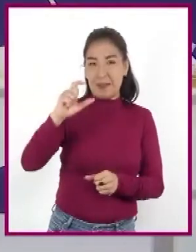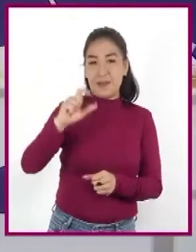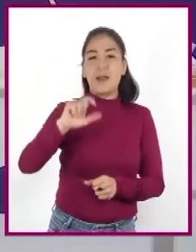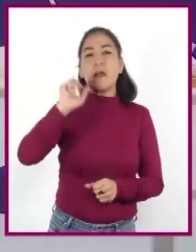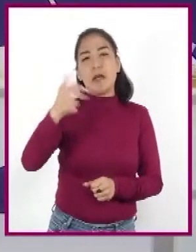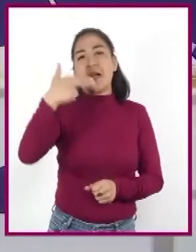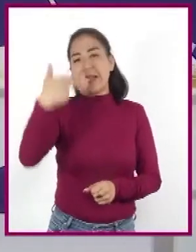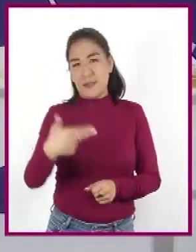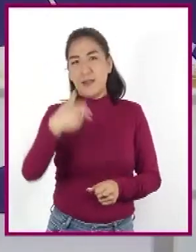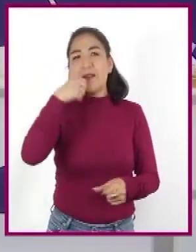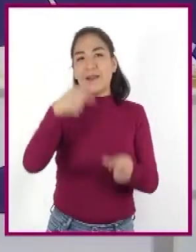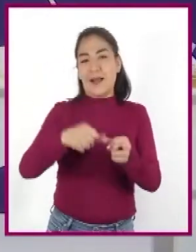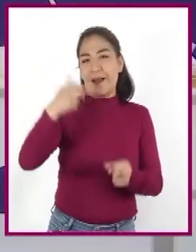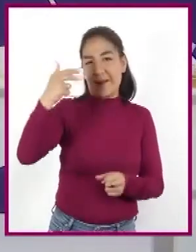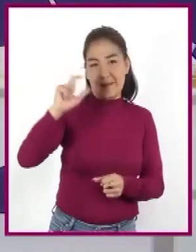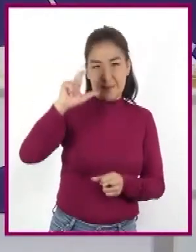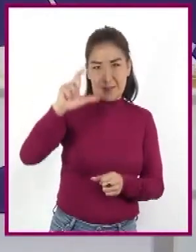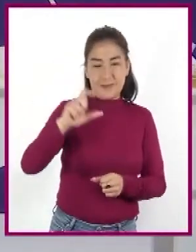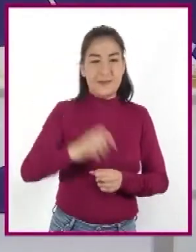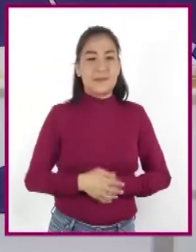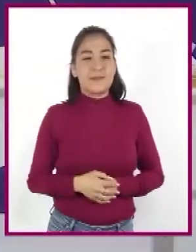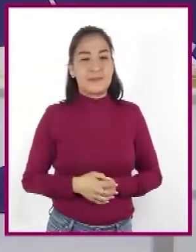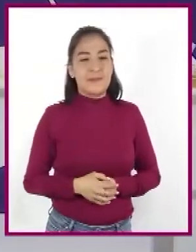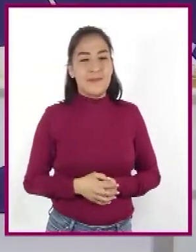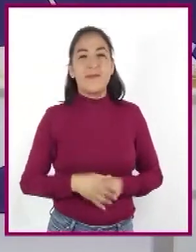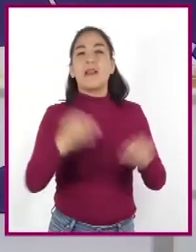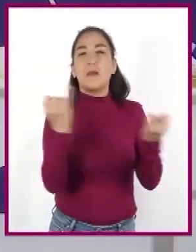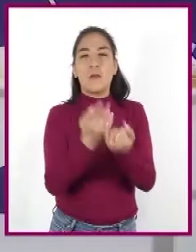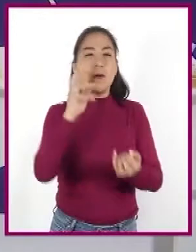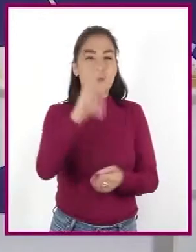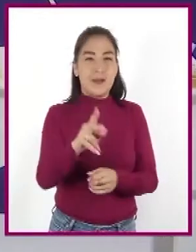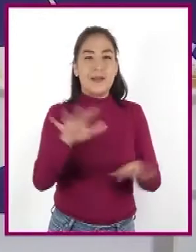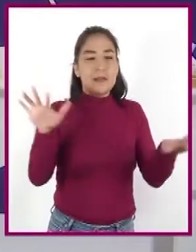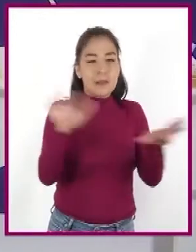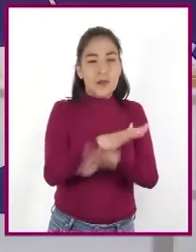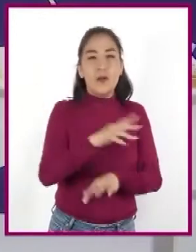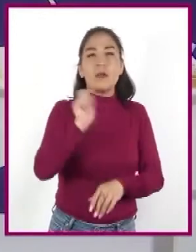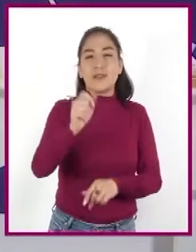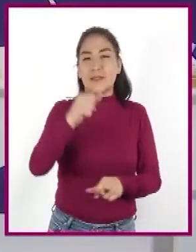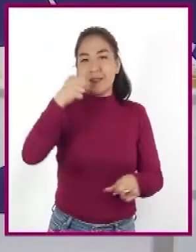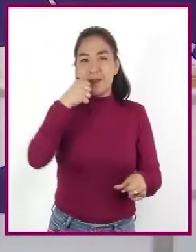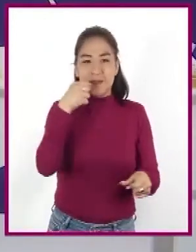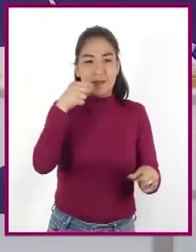mayúscula. Ahora, identifiquen los elementos del cloruro de calcio,